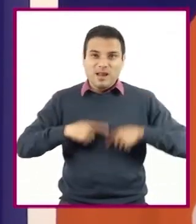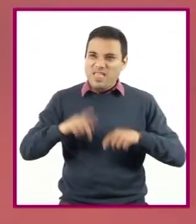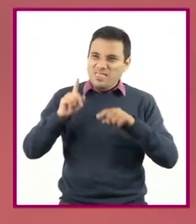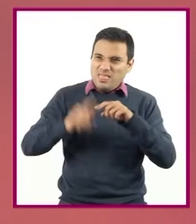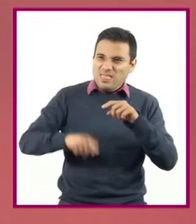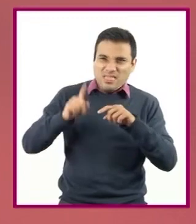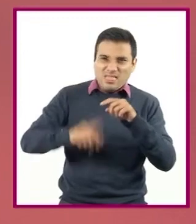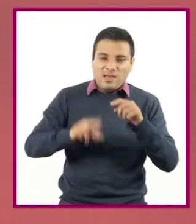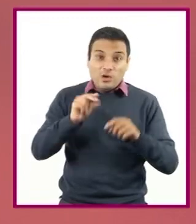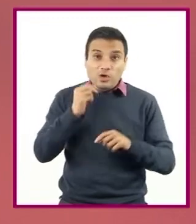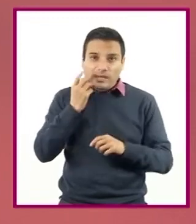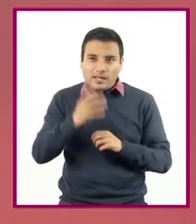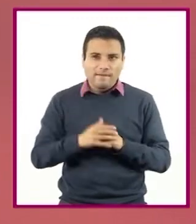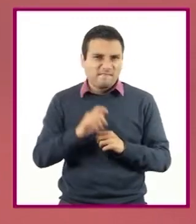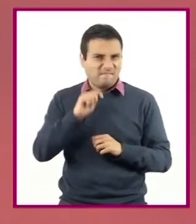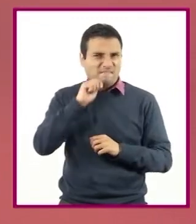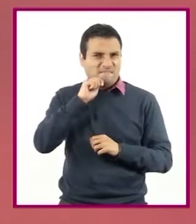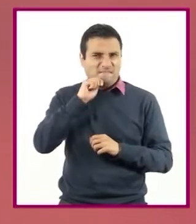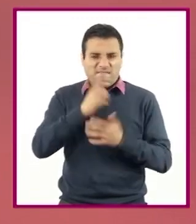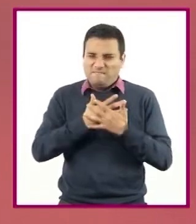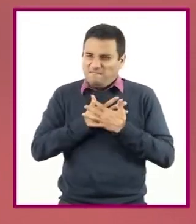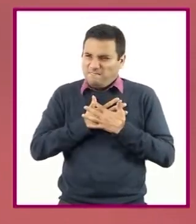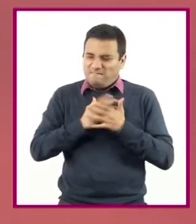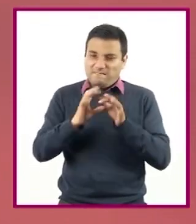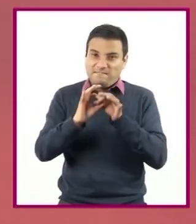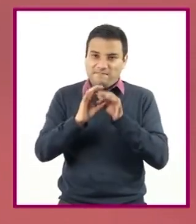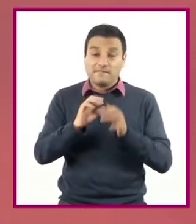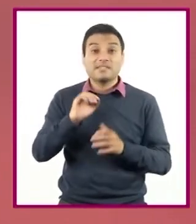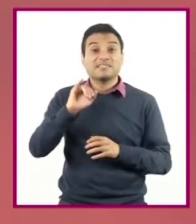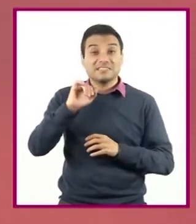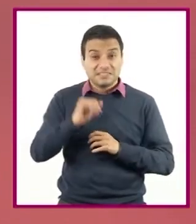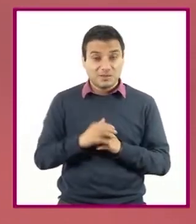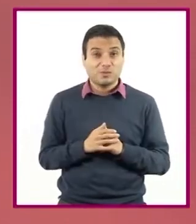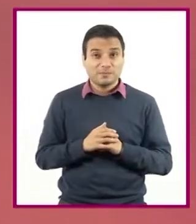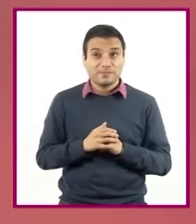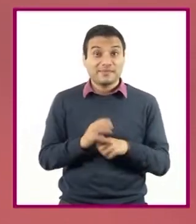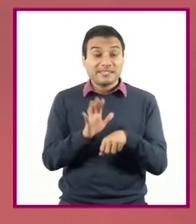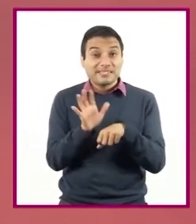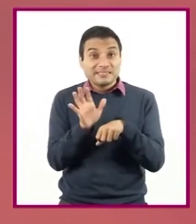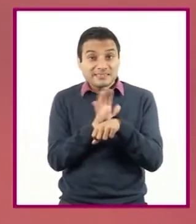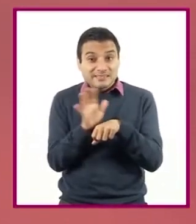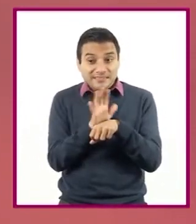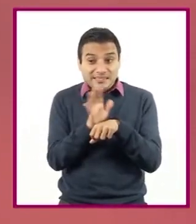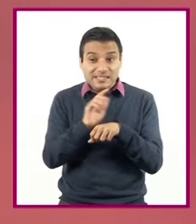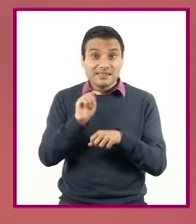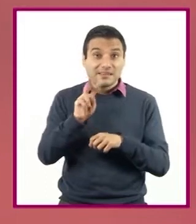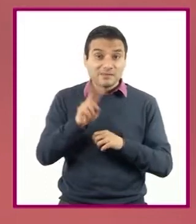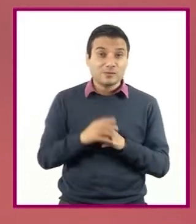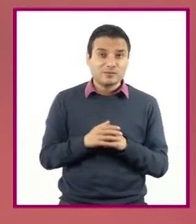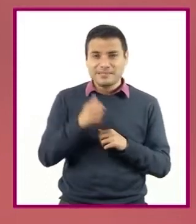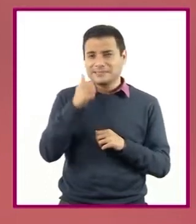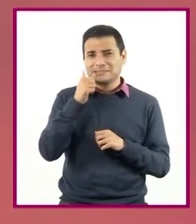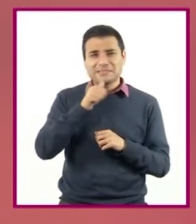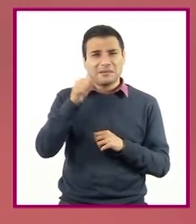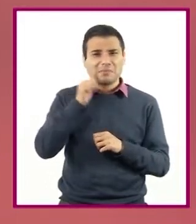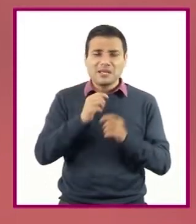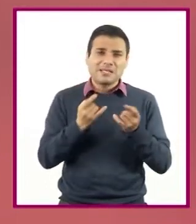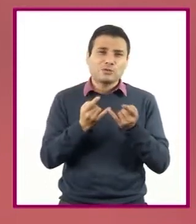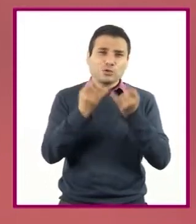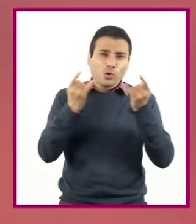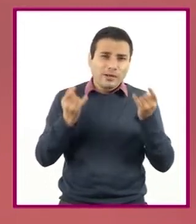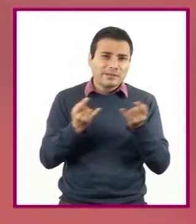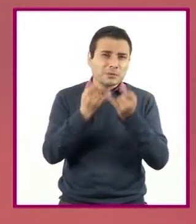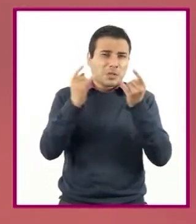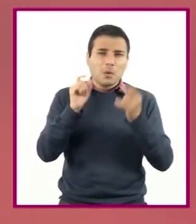conveniencia. Tienes razón. De hecho, en el cine y la televisión se repite recurrentemente